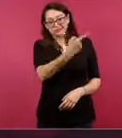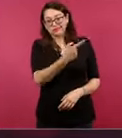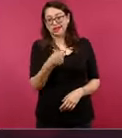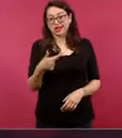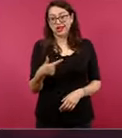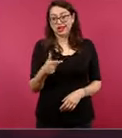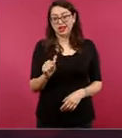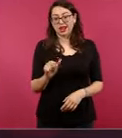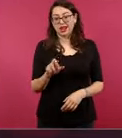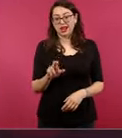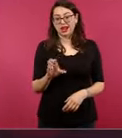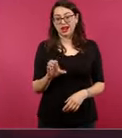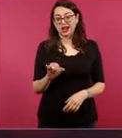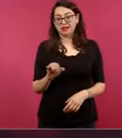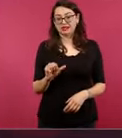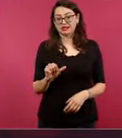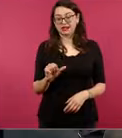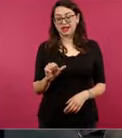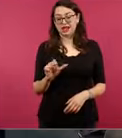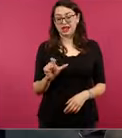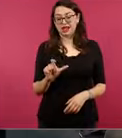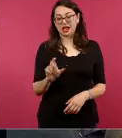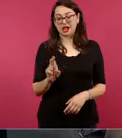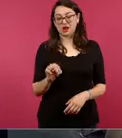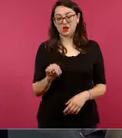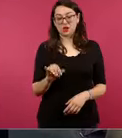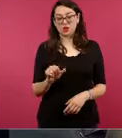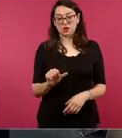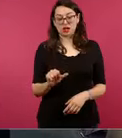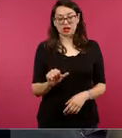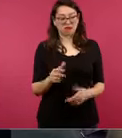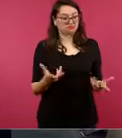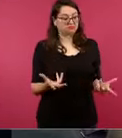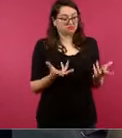Si a los de una banda, para castigar a otra banda,